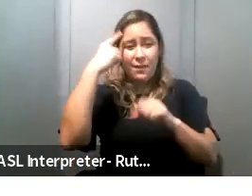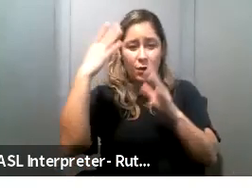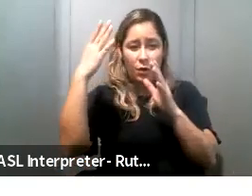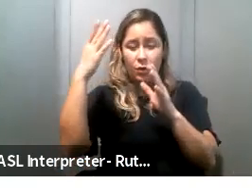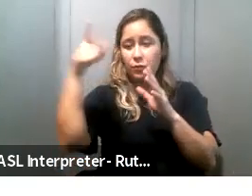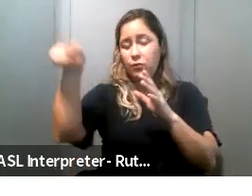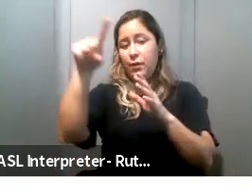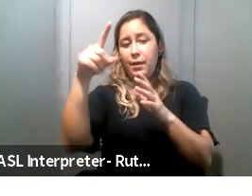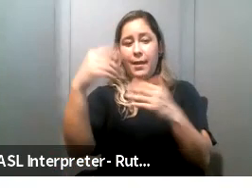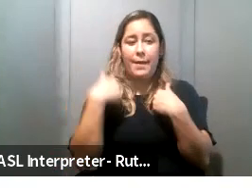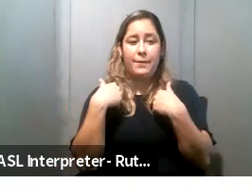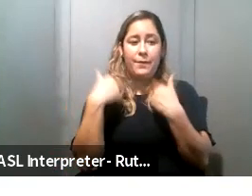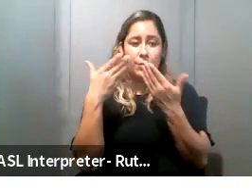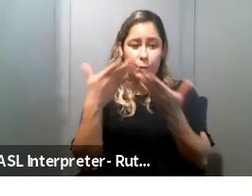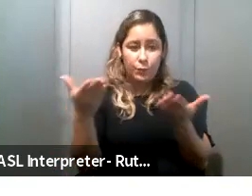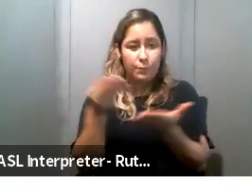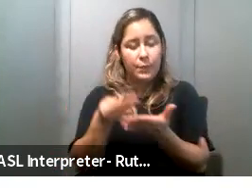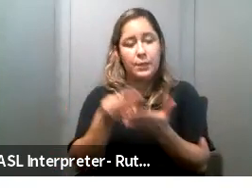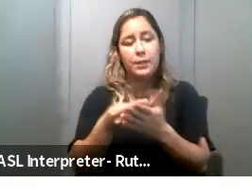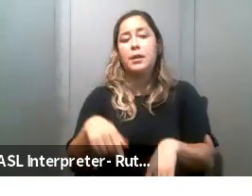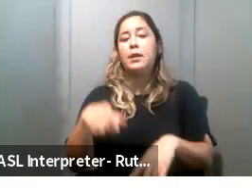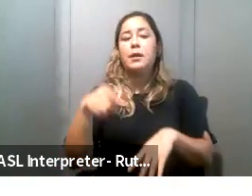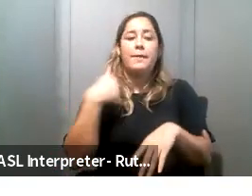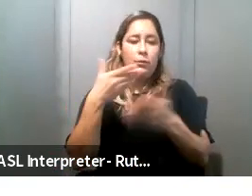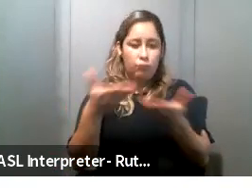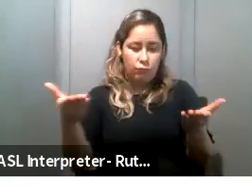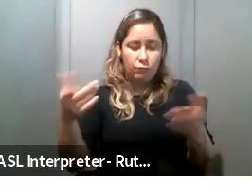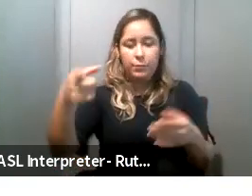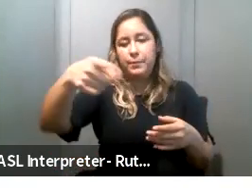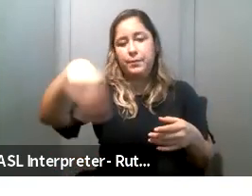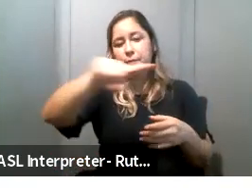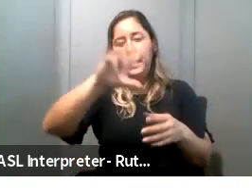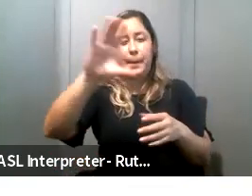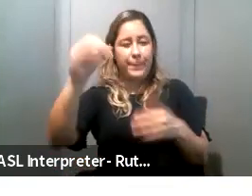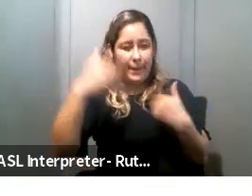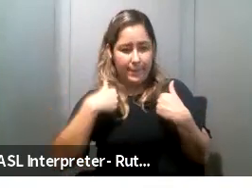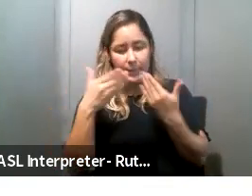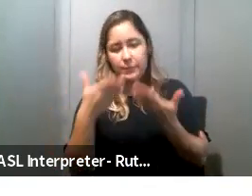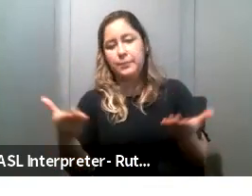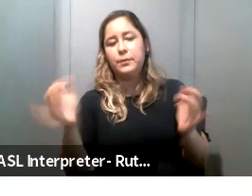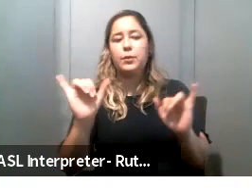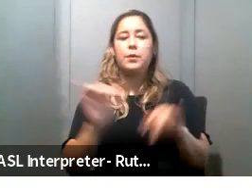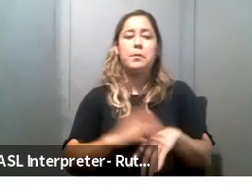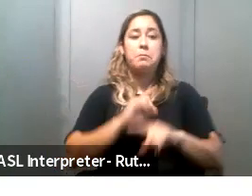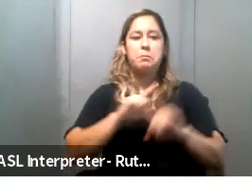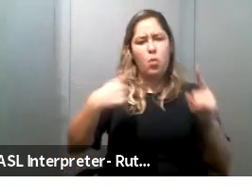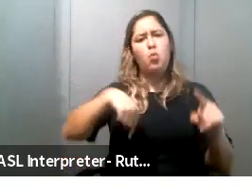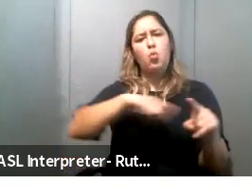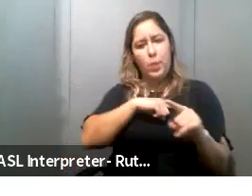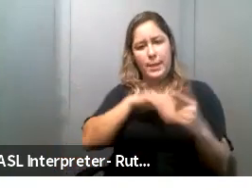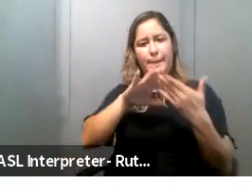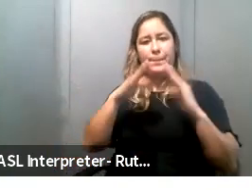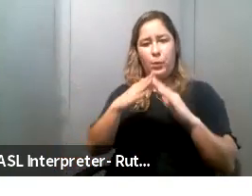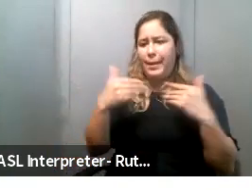qué? La comunidad también tiene muchos recursos, porque la comunidad tiene el poder del pueblo.